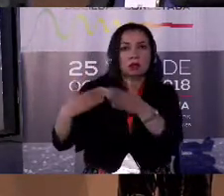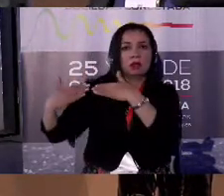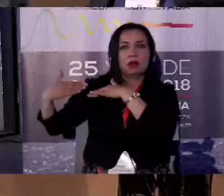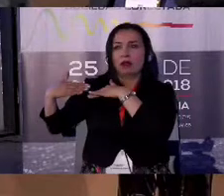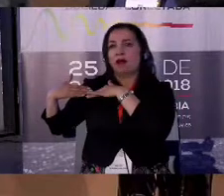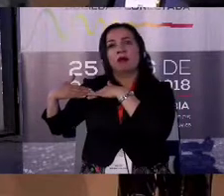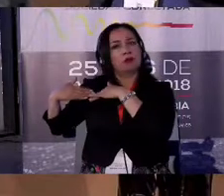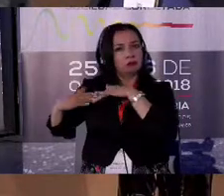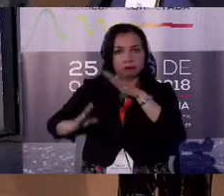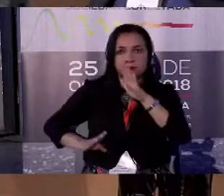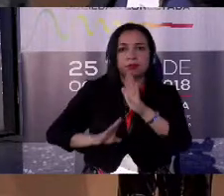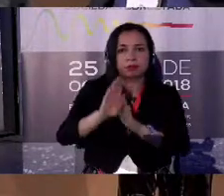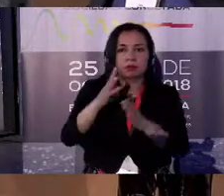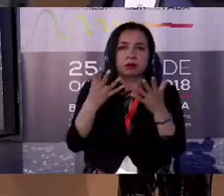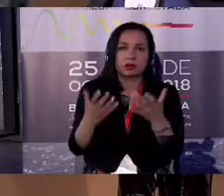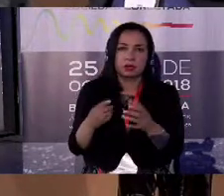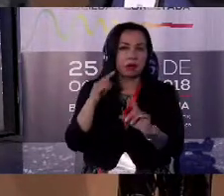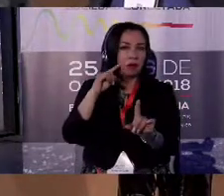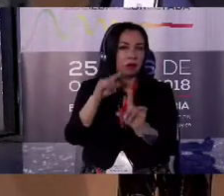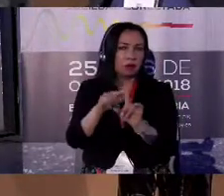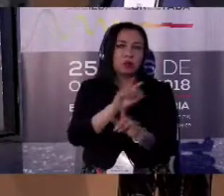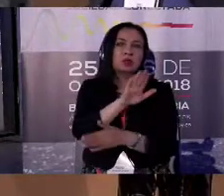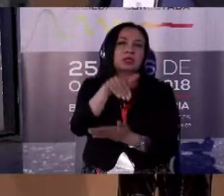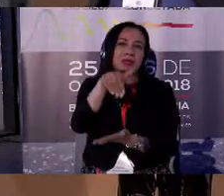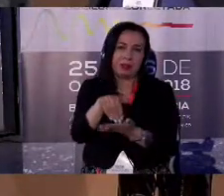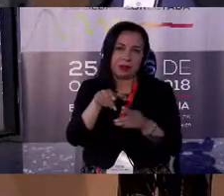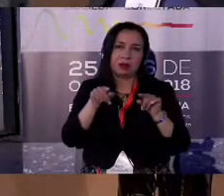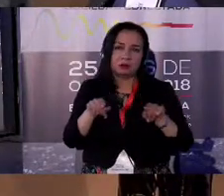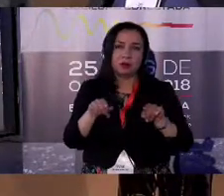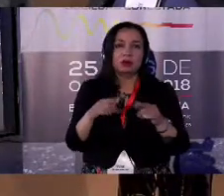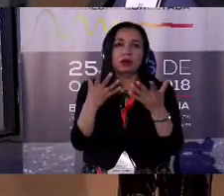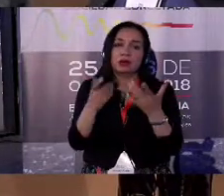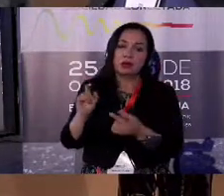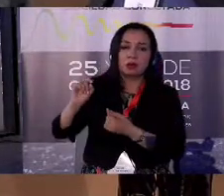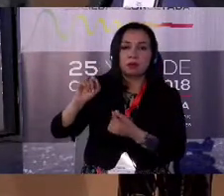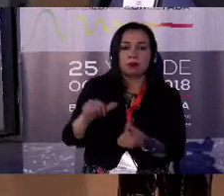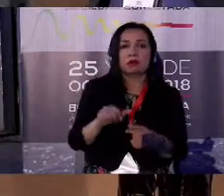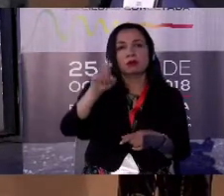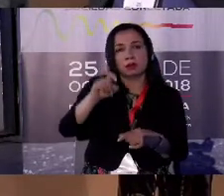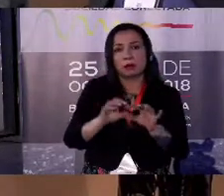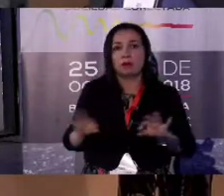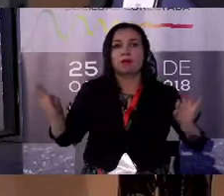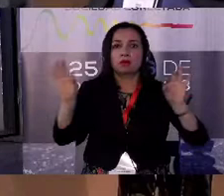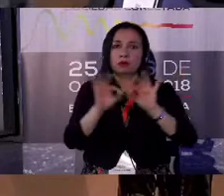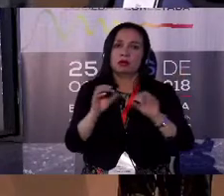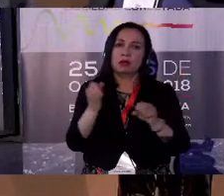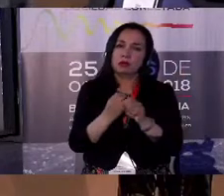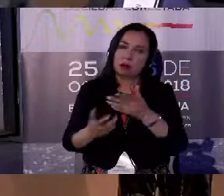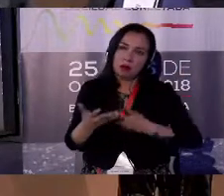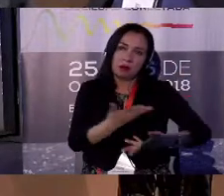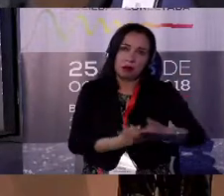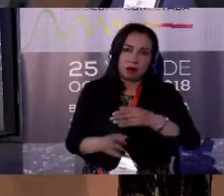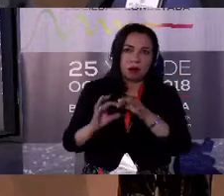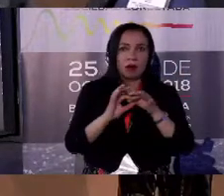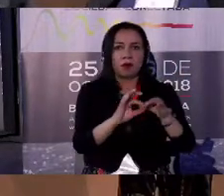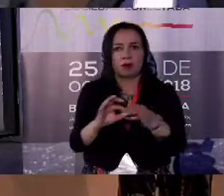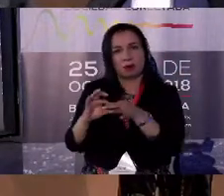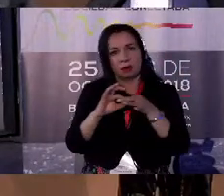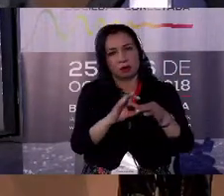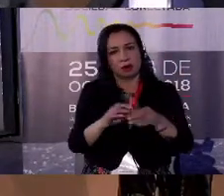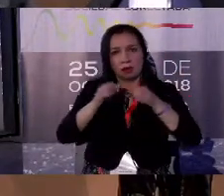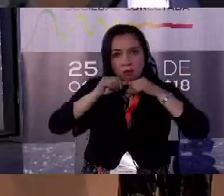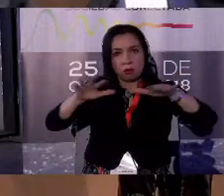aspecto central. Si queremos más inversiones, tenemos que hacer un trabajo conjunto de colaboración público-privada entre